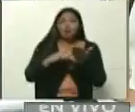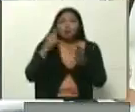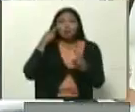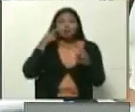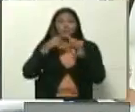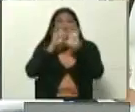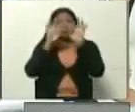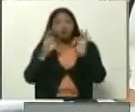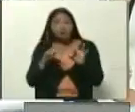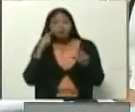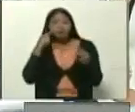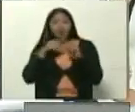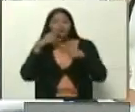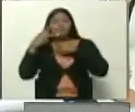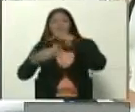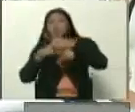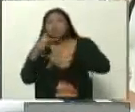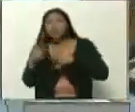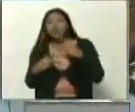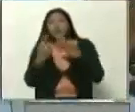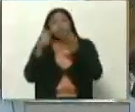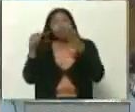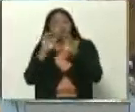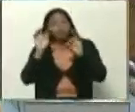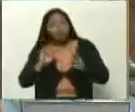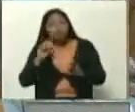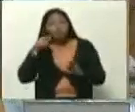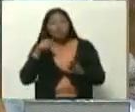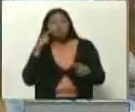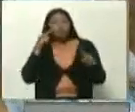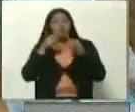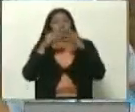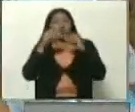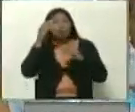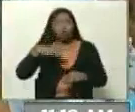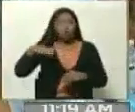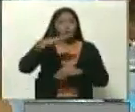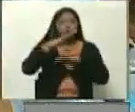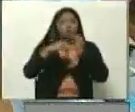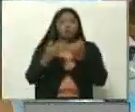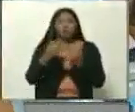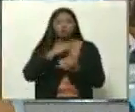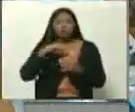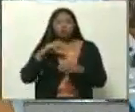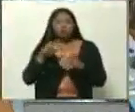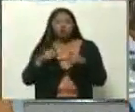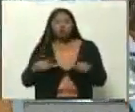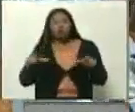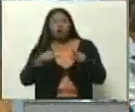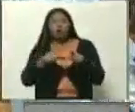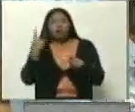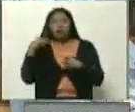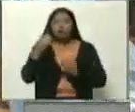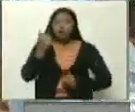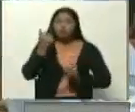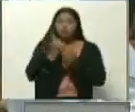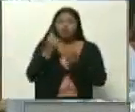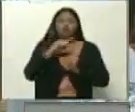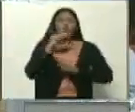mecanismo de concertación política en diversidad en pro de todos los pueblos de nuestra región. Cuenten con nuestro apoyo y